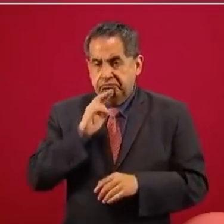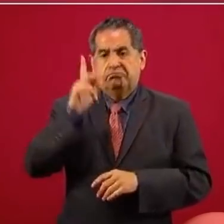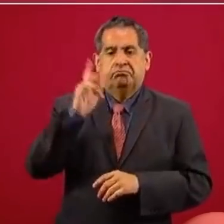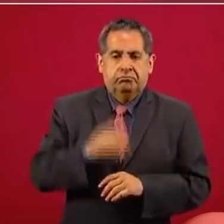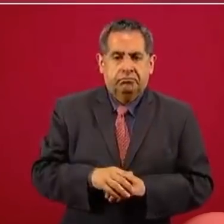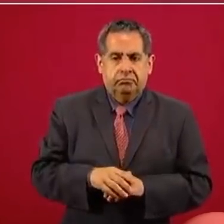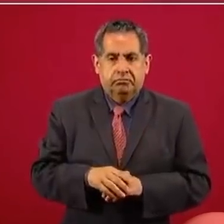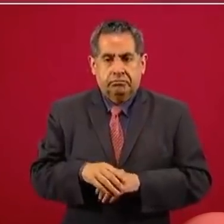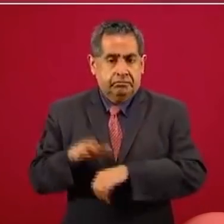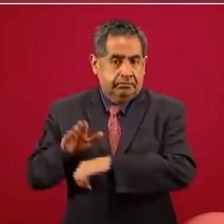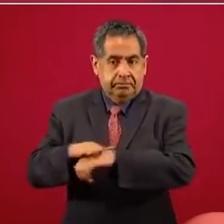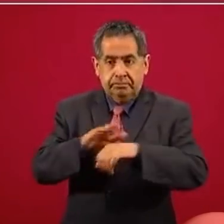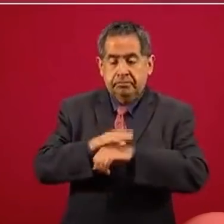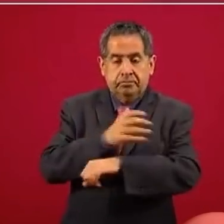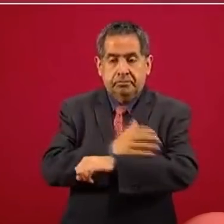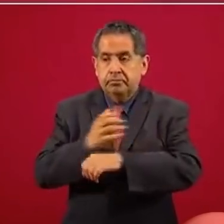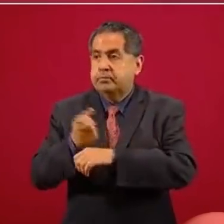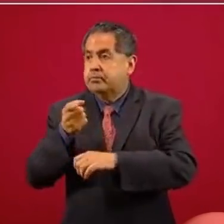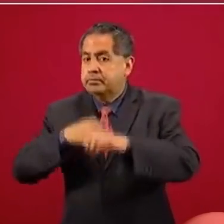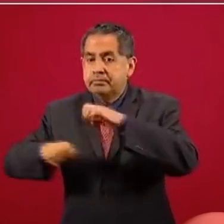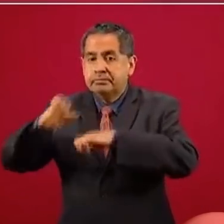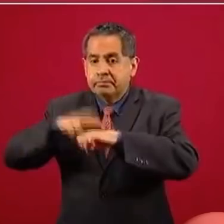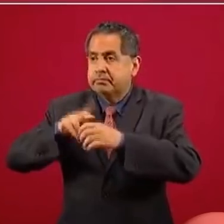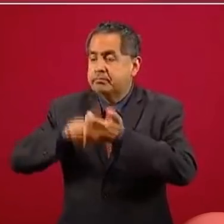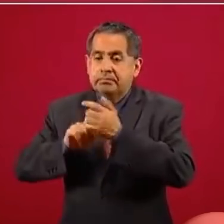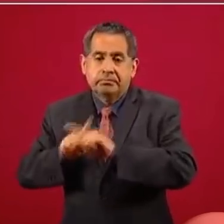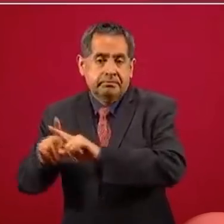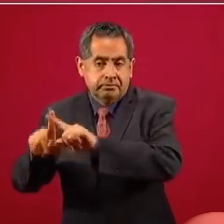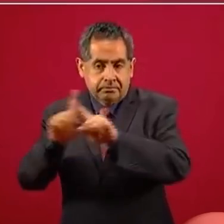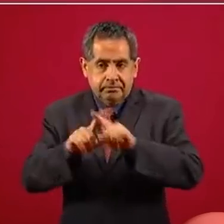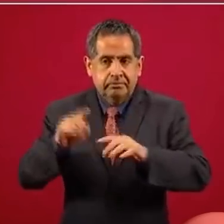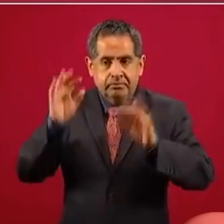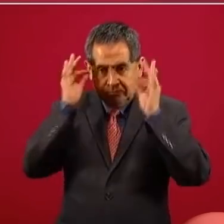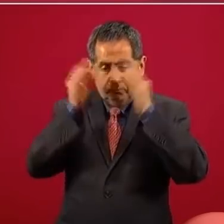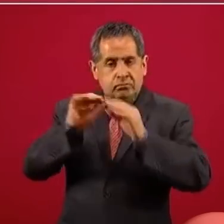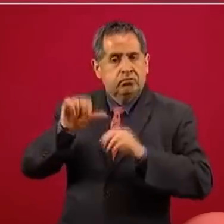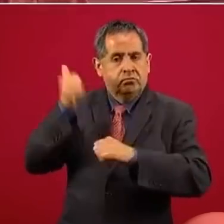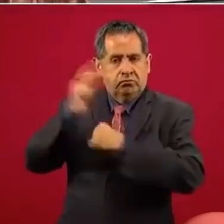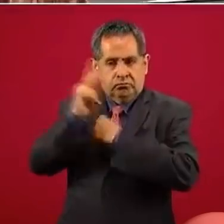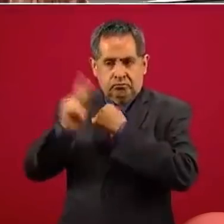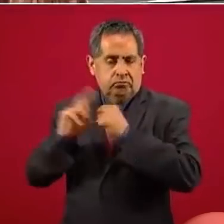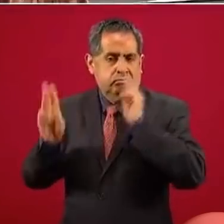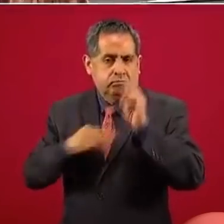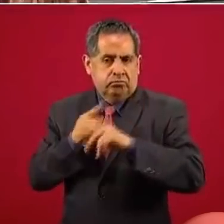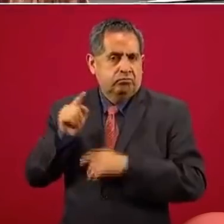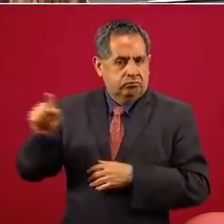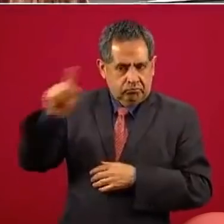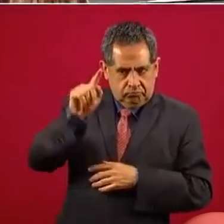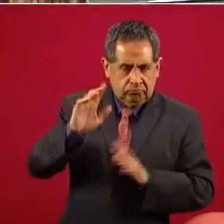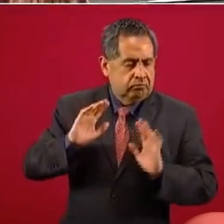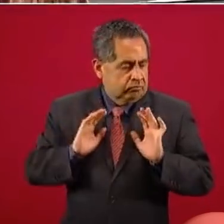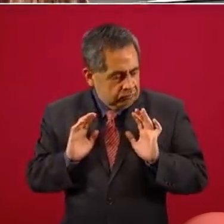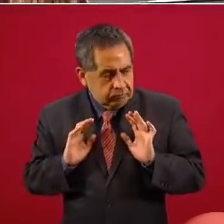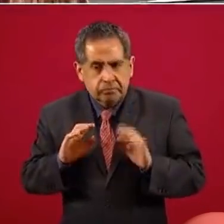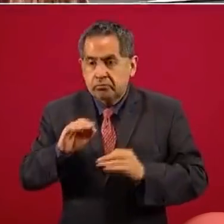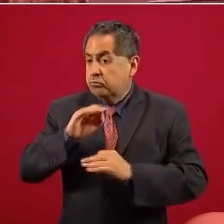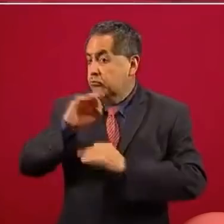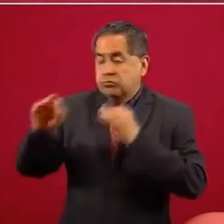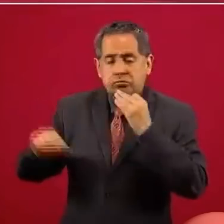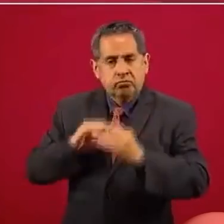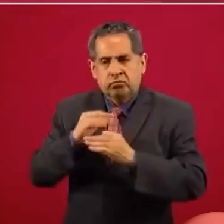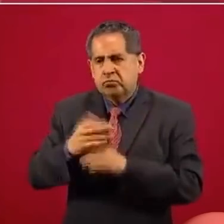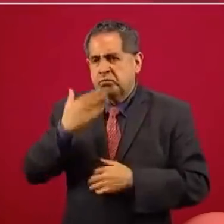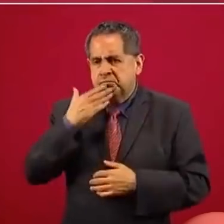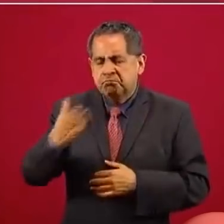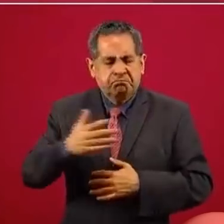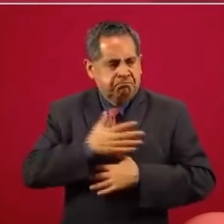y me están escuchando mis colegas embajadoras y embajadores y cónsules en otras partes del mundo, que todos ha habido una